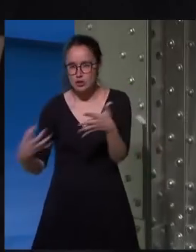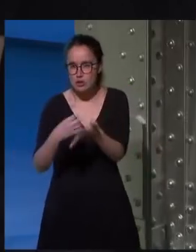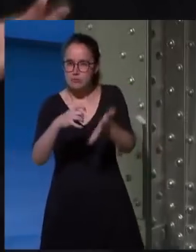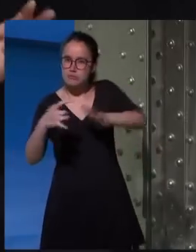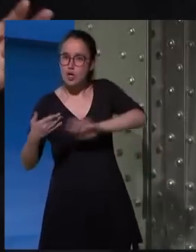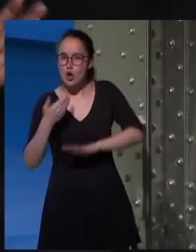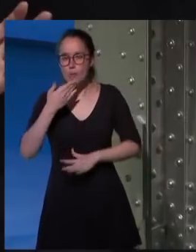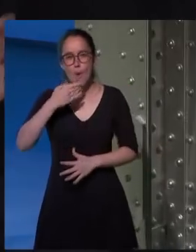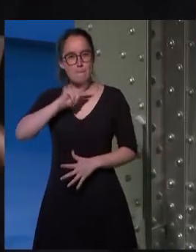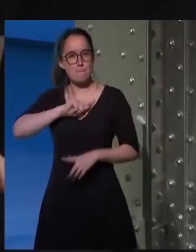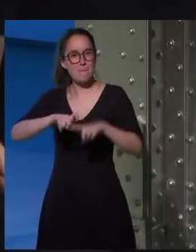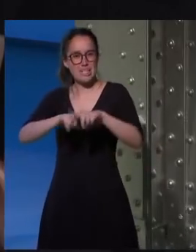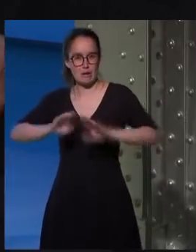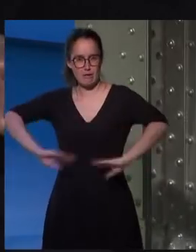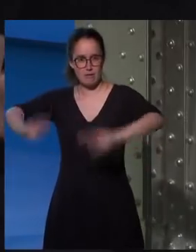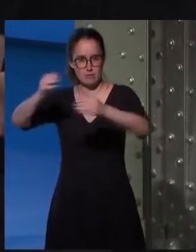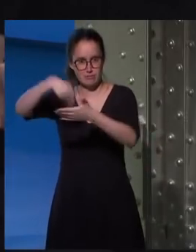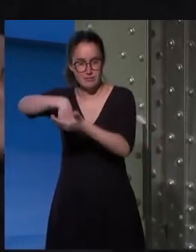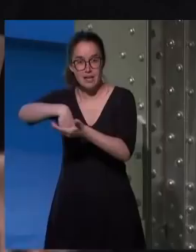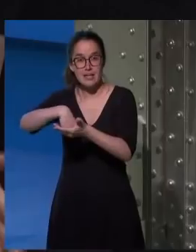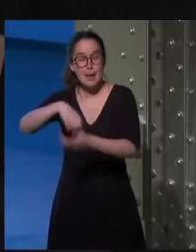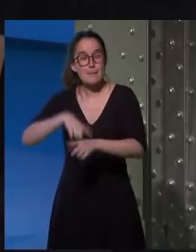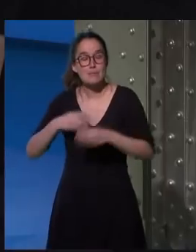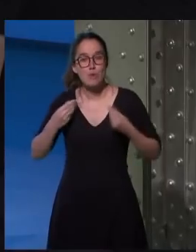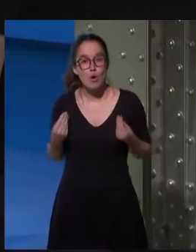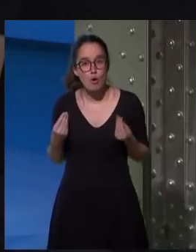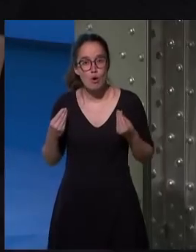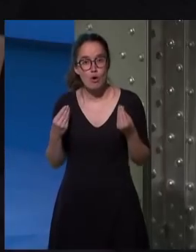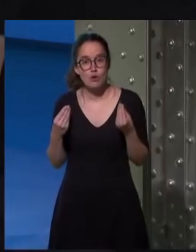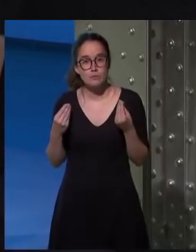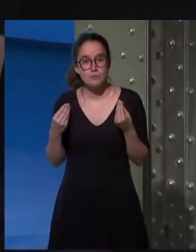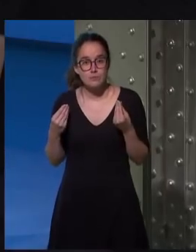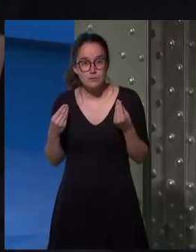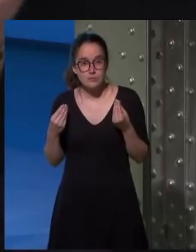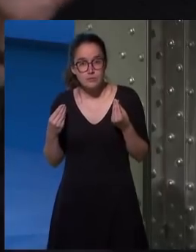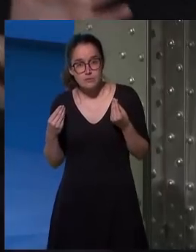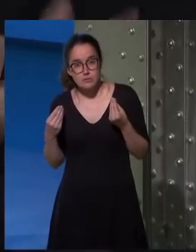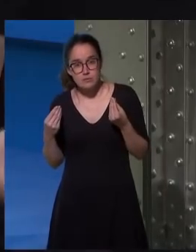tengan su personalidad y al mismo tiempo que tuviesen